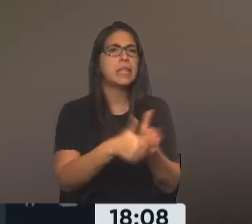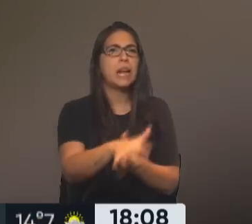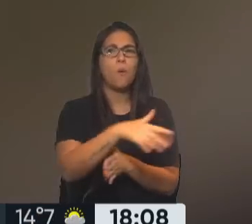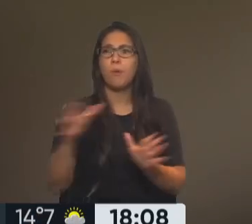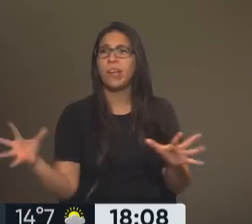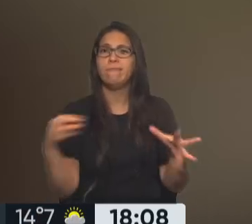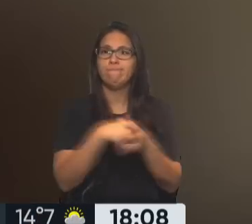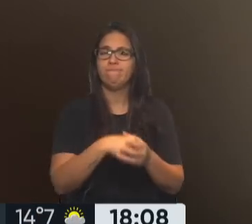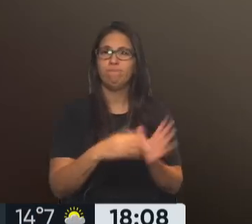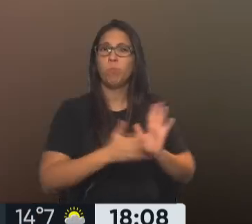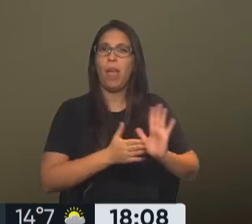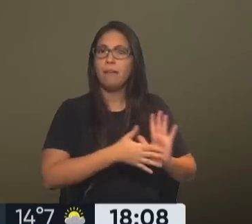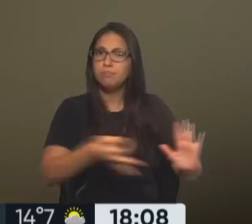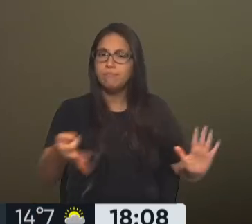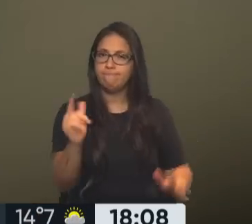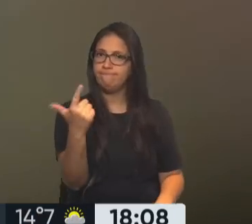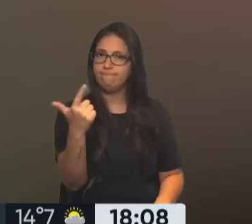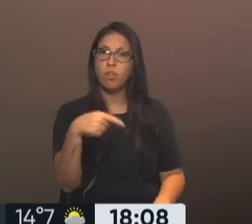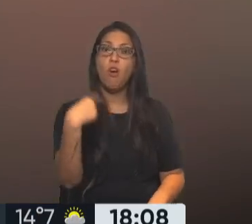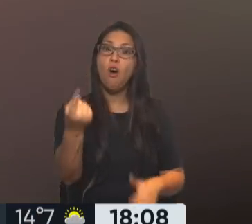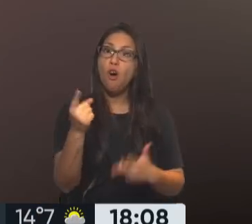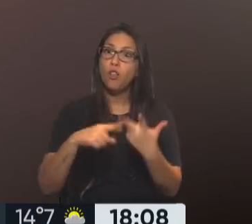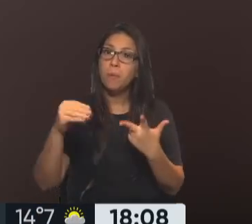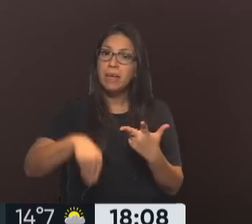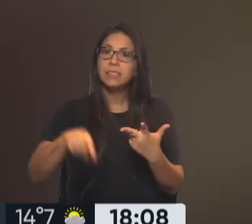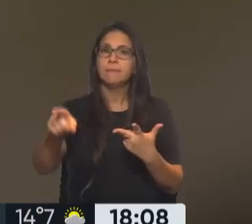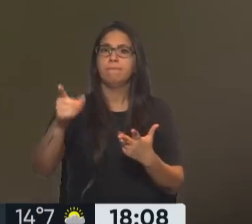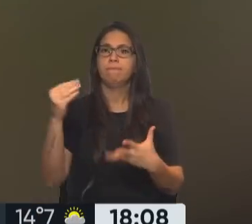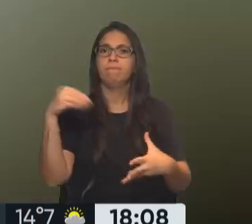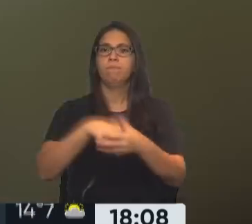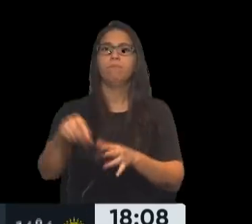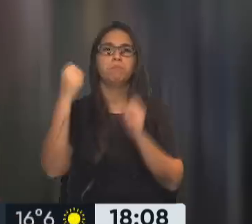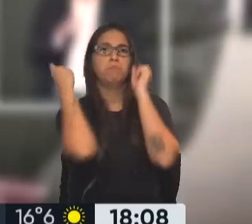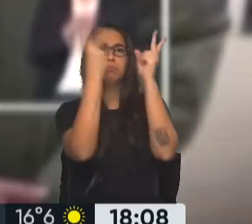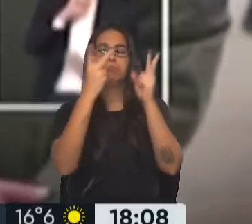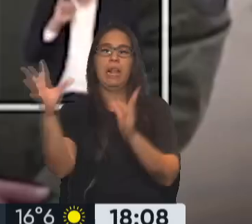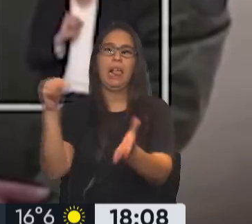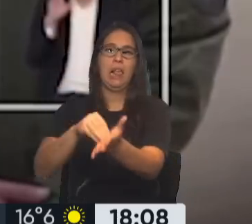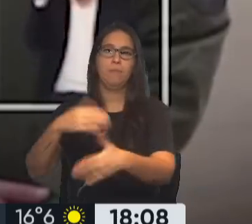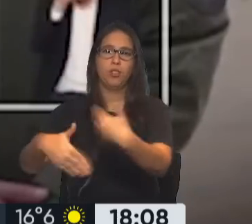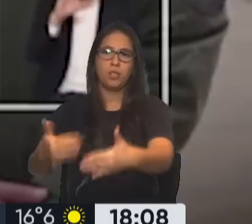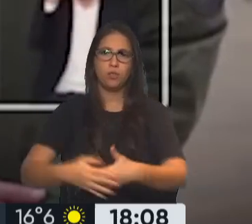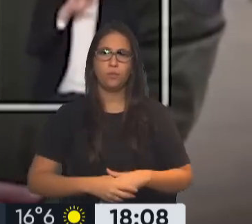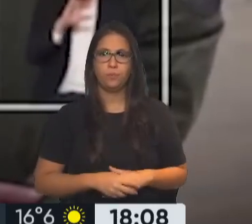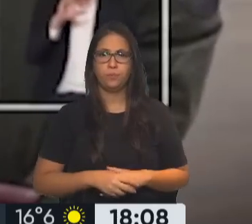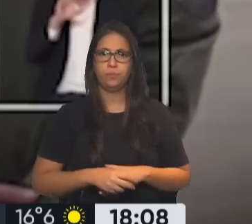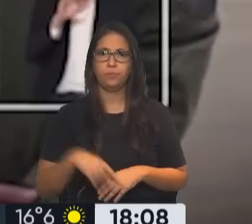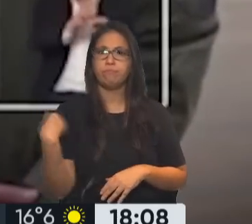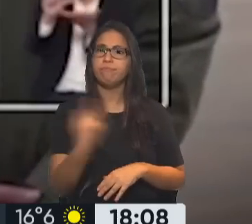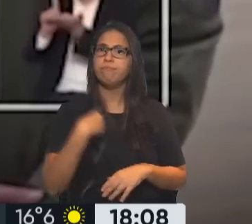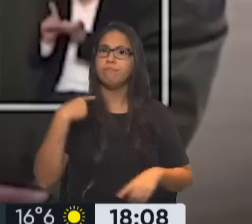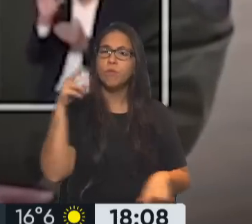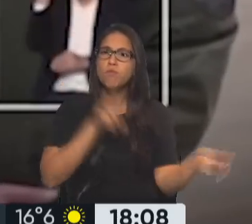su participación, mientras que el tercero fue procesado por resistencia a la autoridad. Vamos a buscar donde